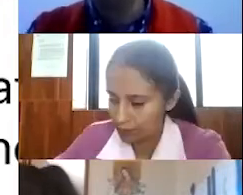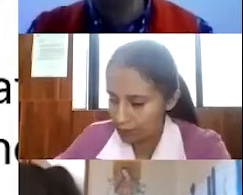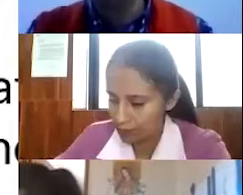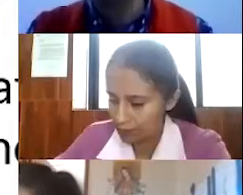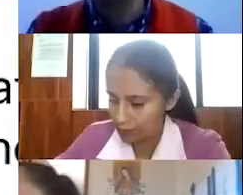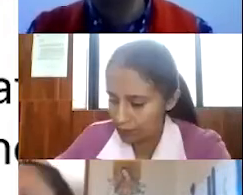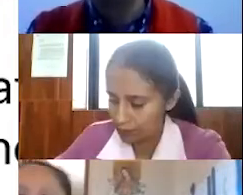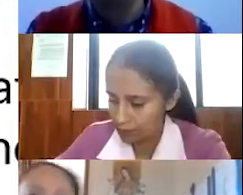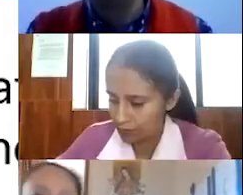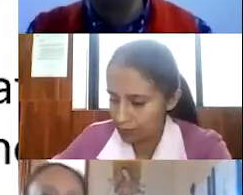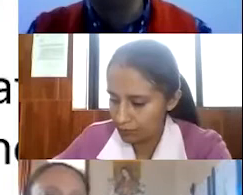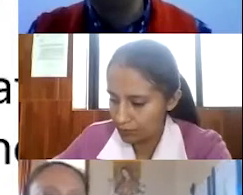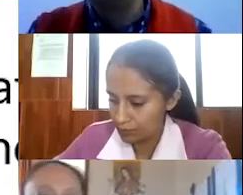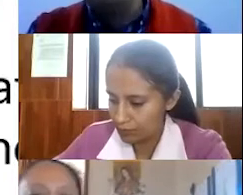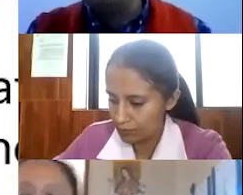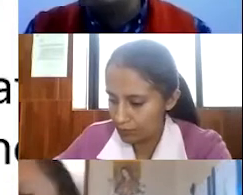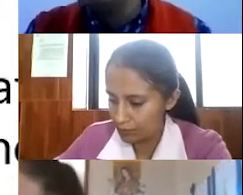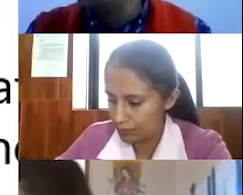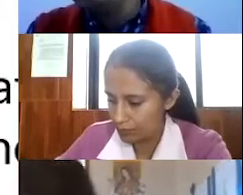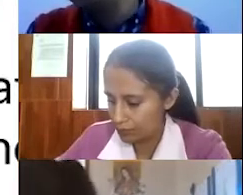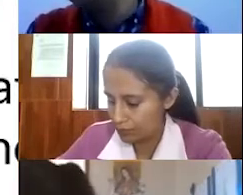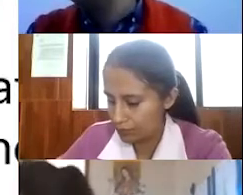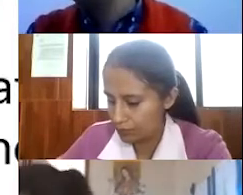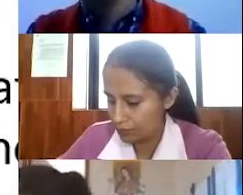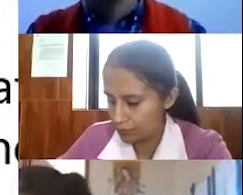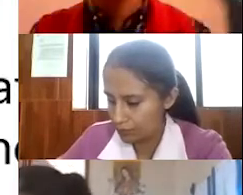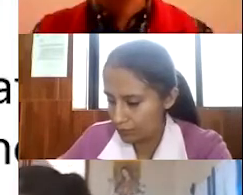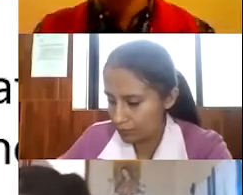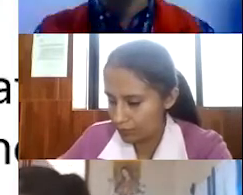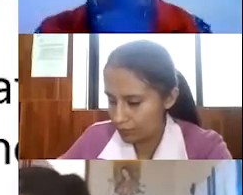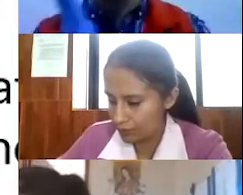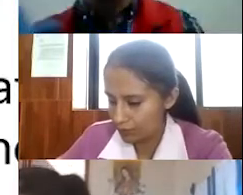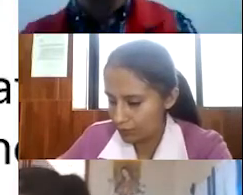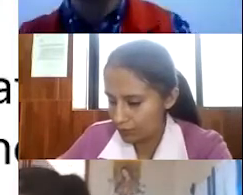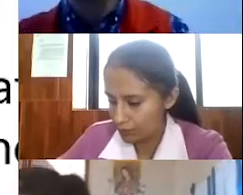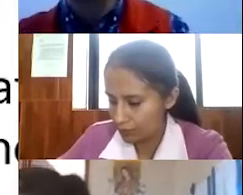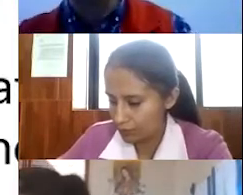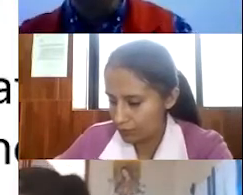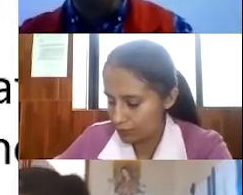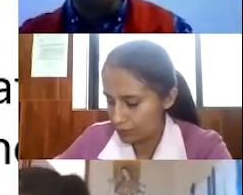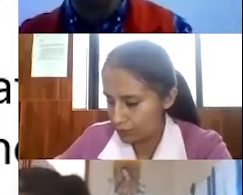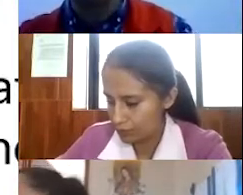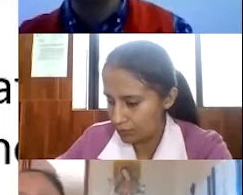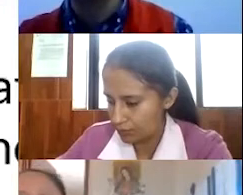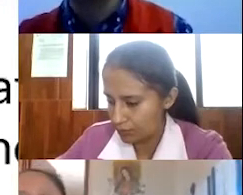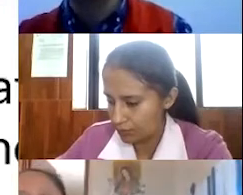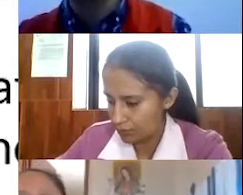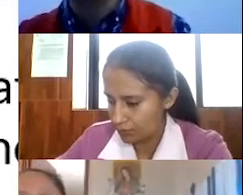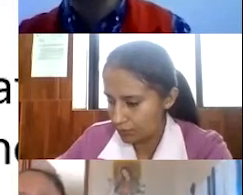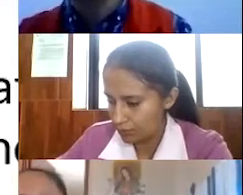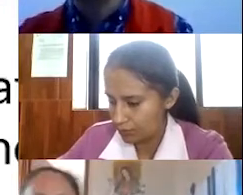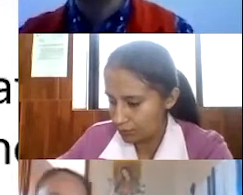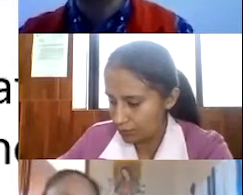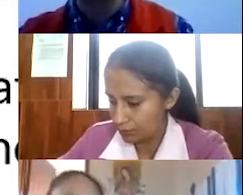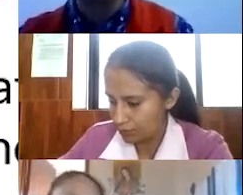un paro cardiorrespiratorio. Esto no precisamente tiene que ser dentro de un hospital o un área de la salud. Puede presentarse en cualquier lugar y